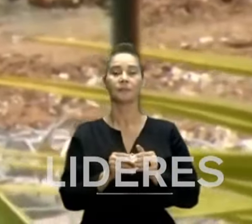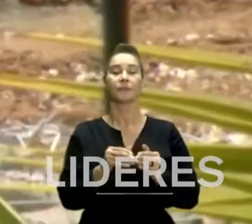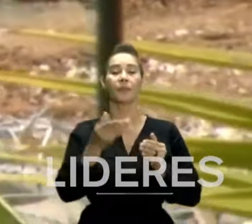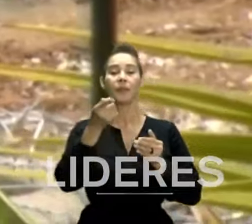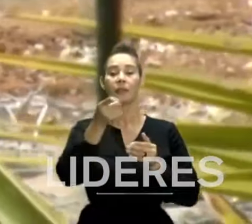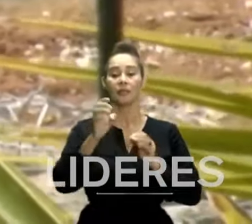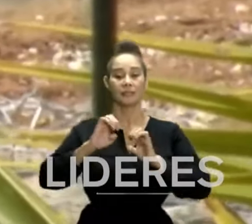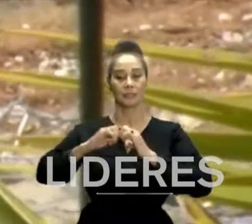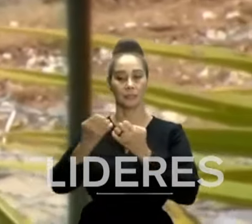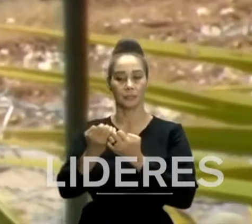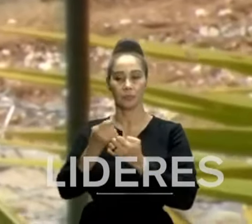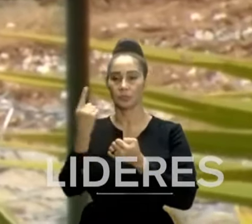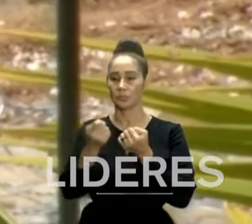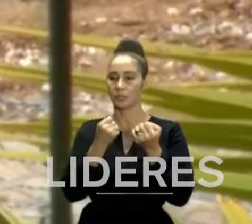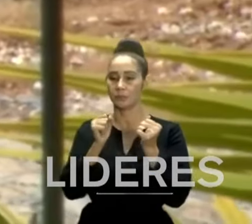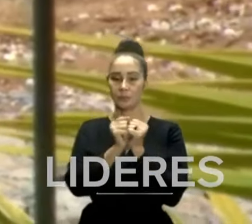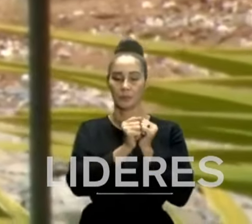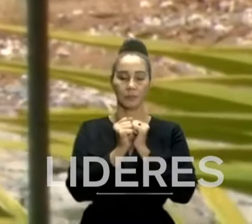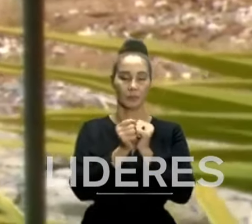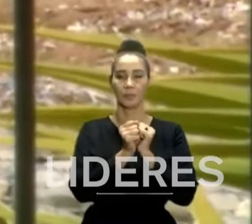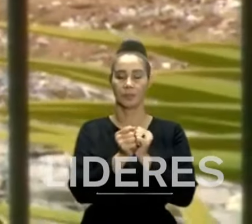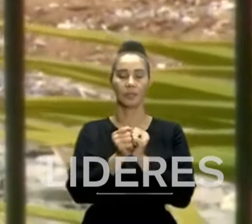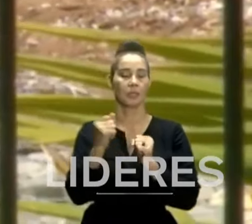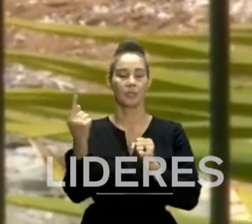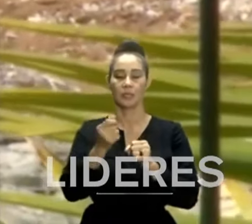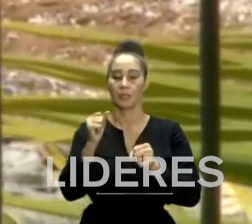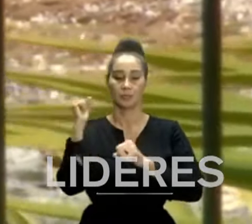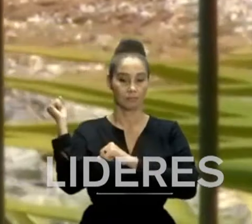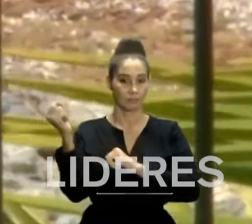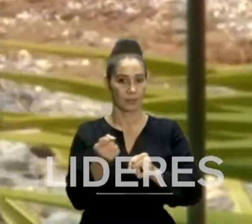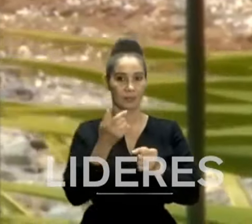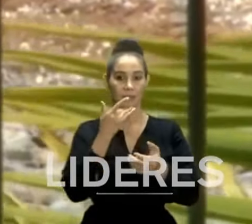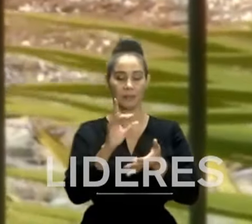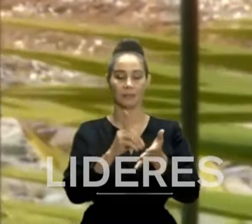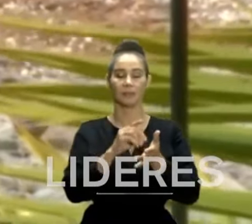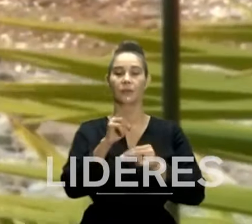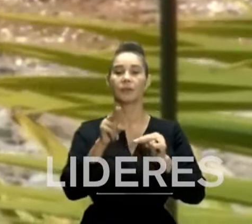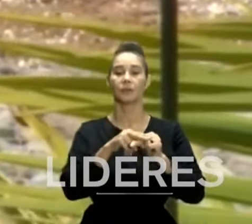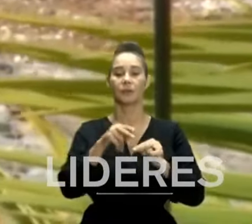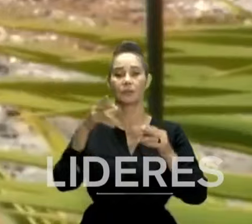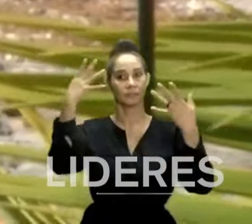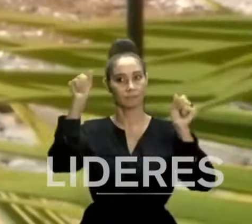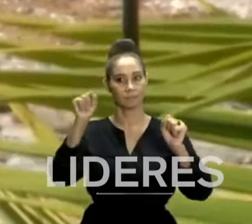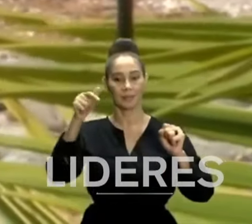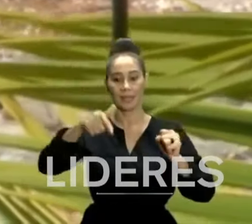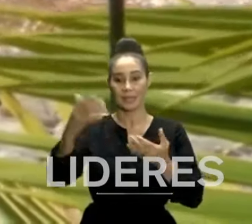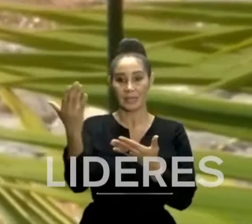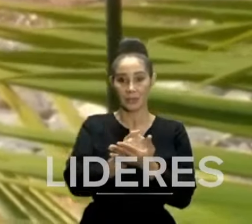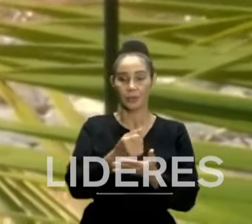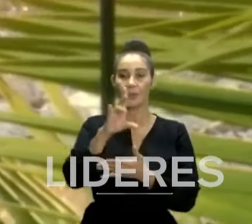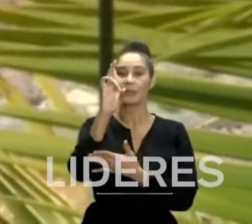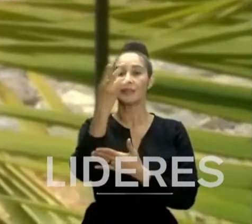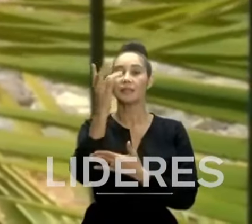ese equipo que me acompaña de la Alcaldía del Distrito Nacional. Presidente, aquí se han recuperado